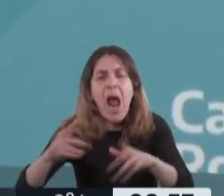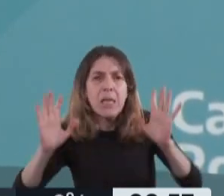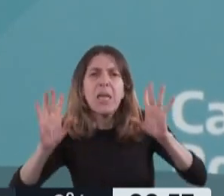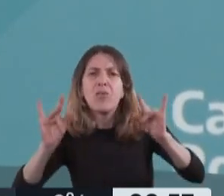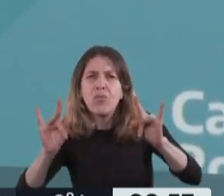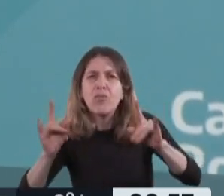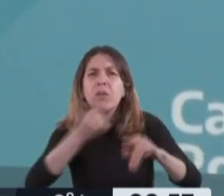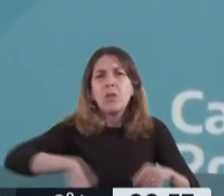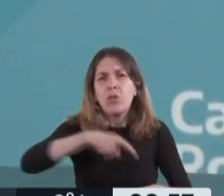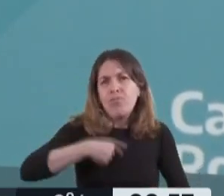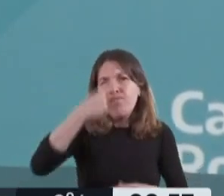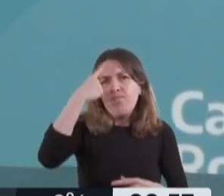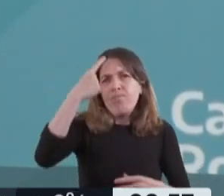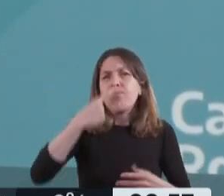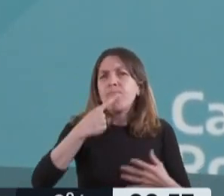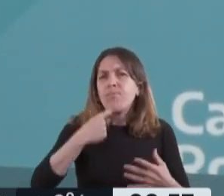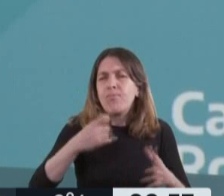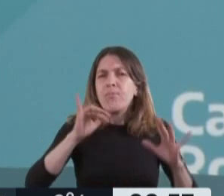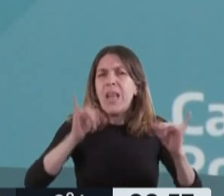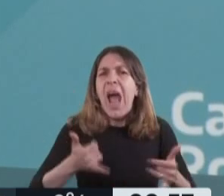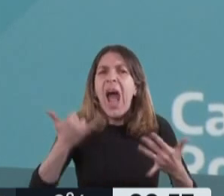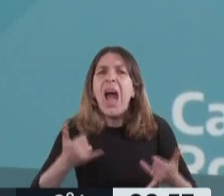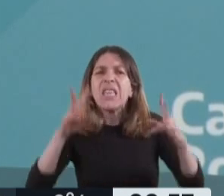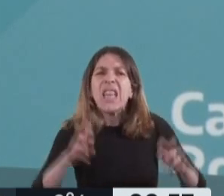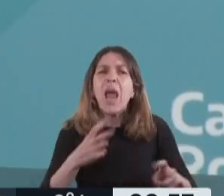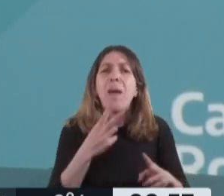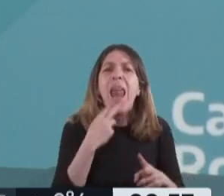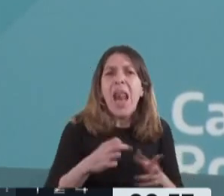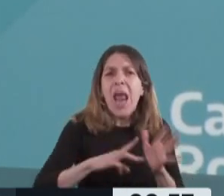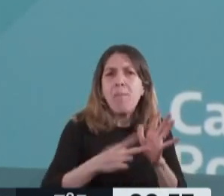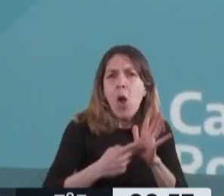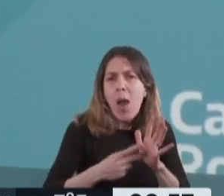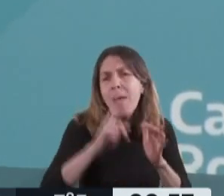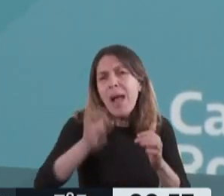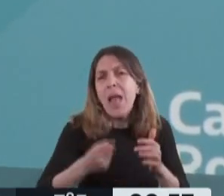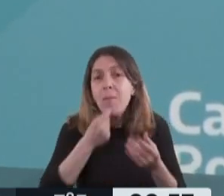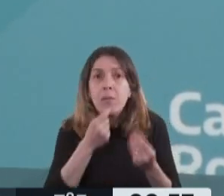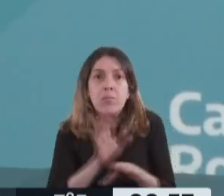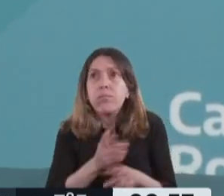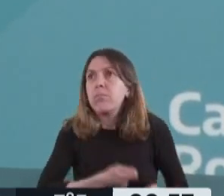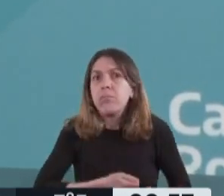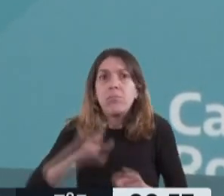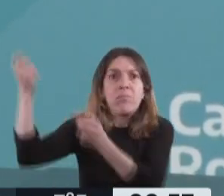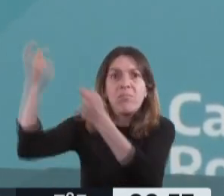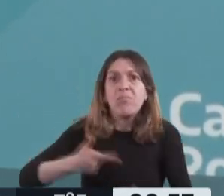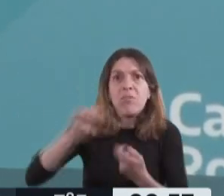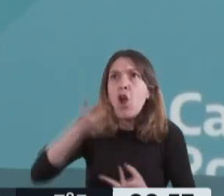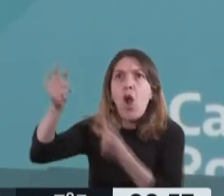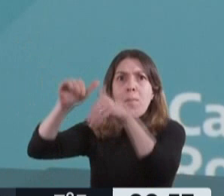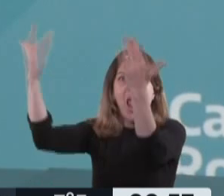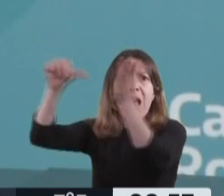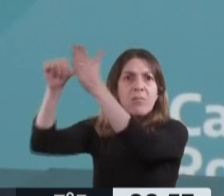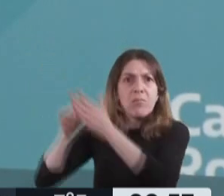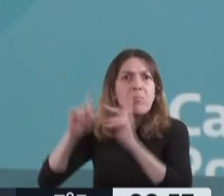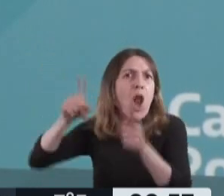del impacto que eso tiene del impacto que tiene en el precio de la energía por ejemplo de lo que aumentó la importación de energía para argentina pero para todos